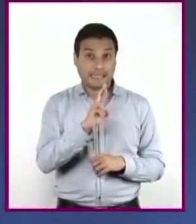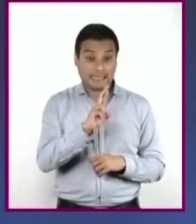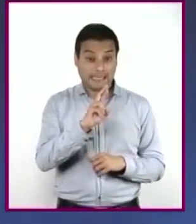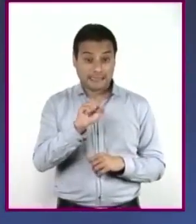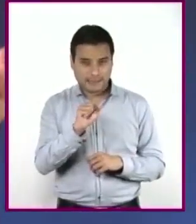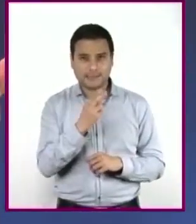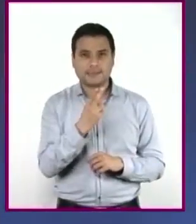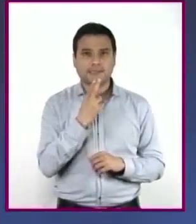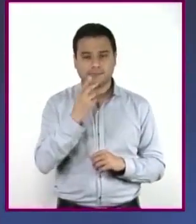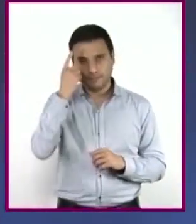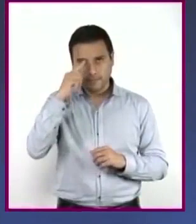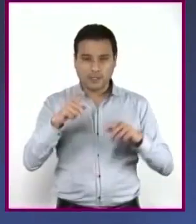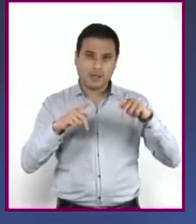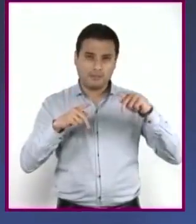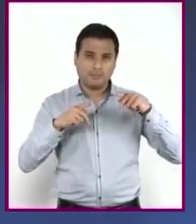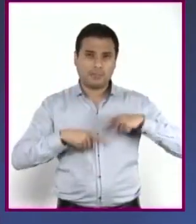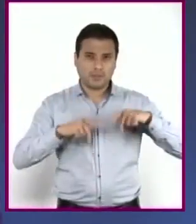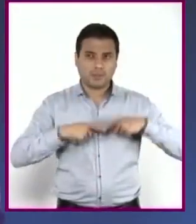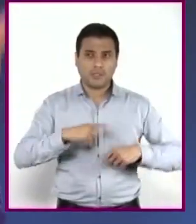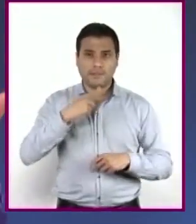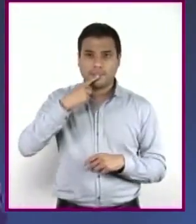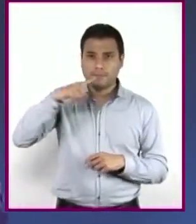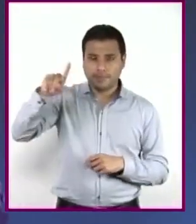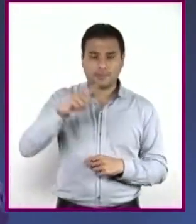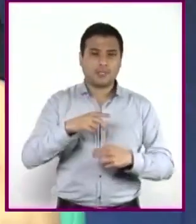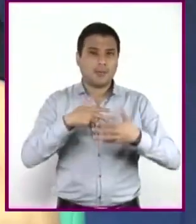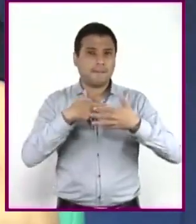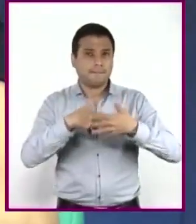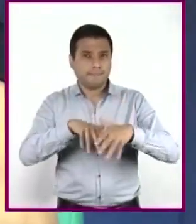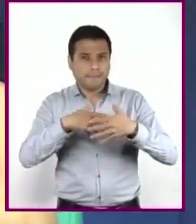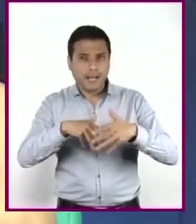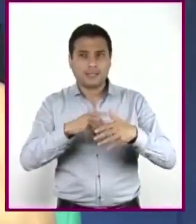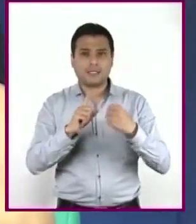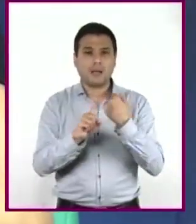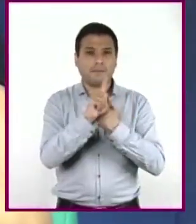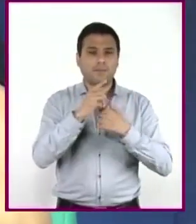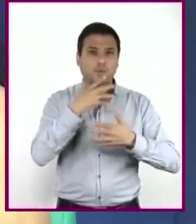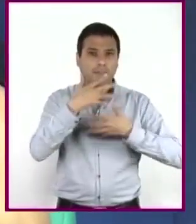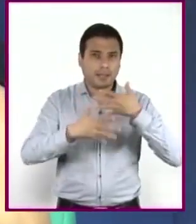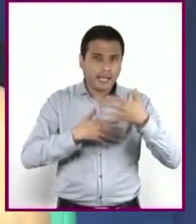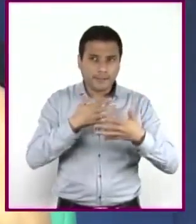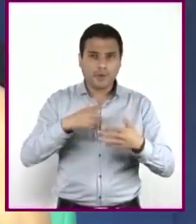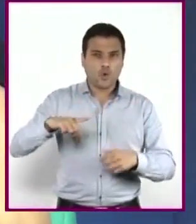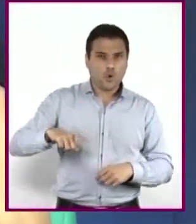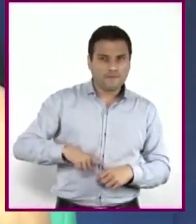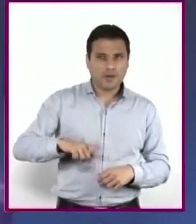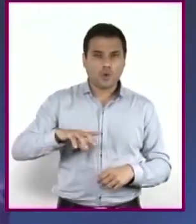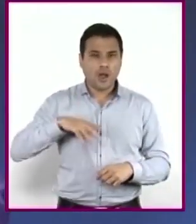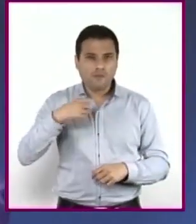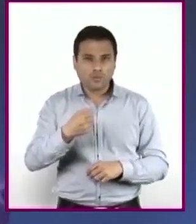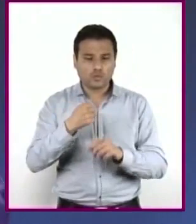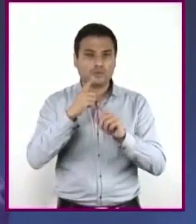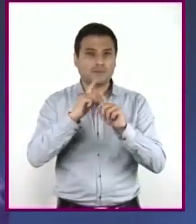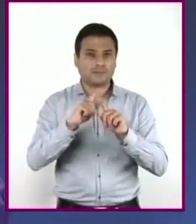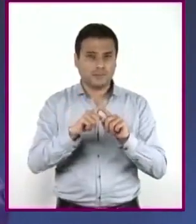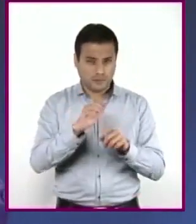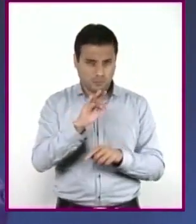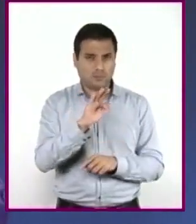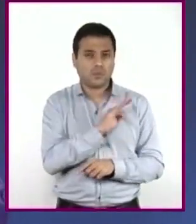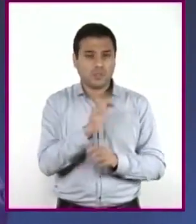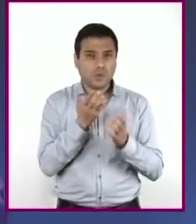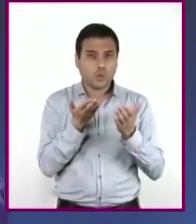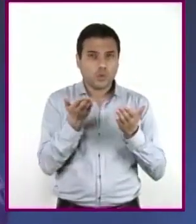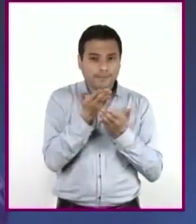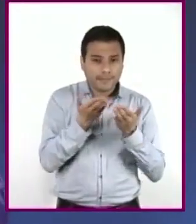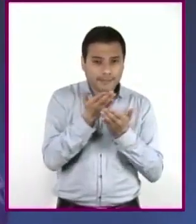la población reporte las marchas y los confrontamientos y denuncie los abusos de las autoridades. Sin embargo, las